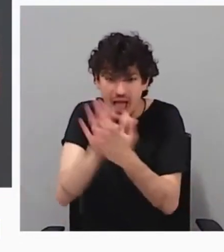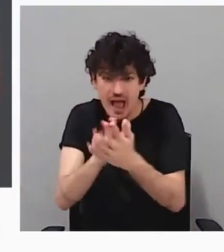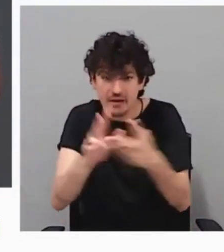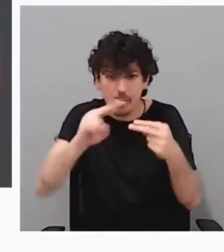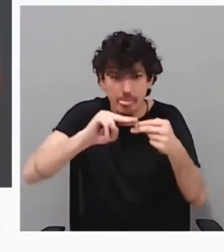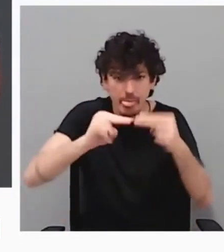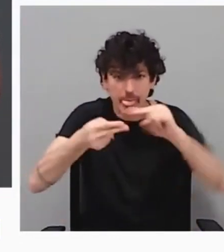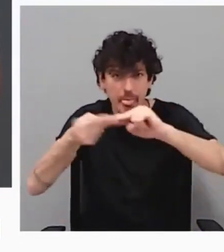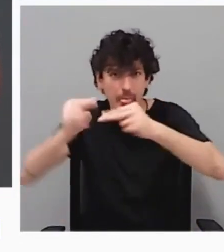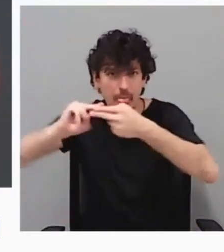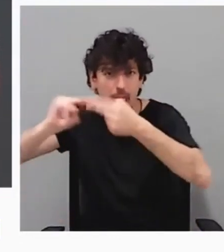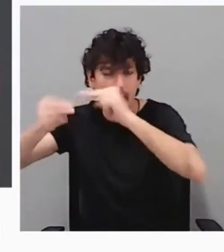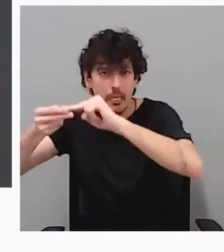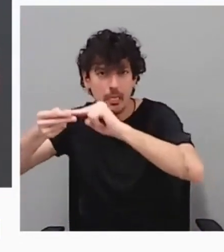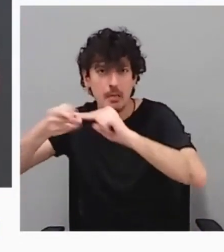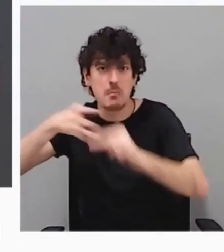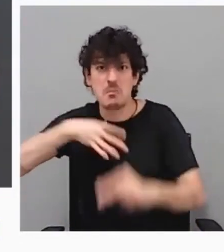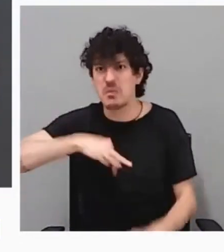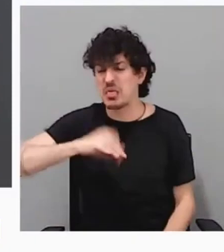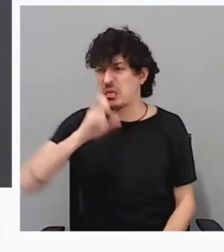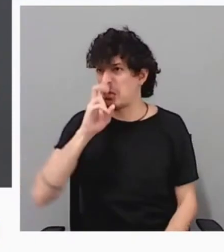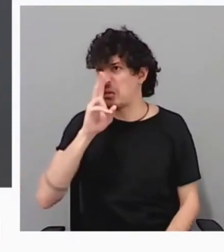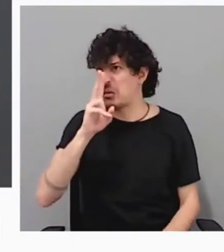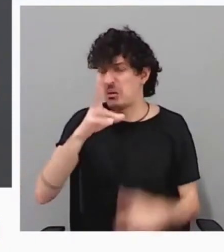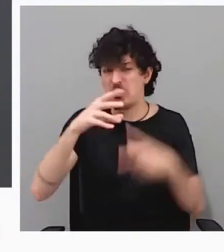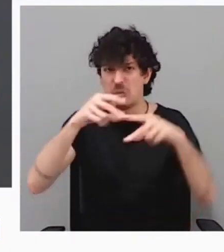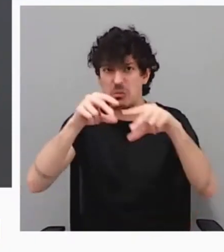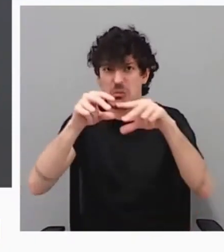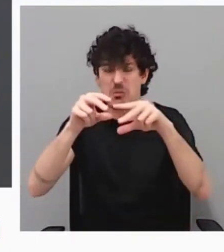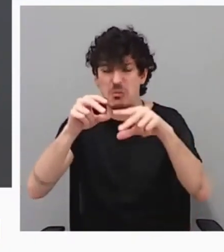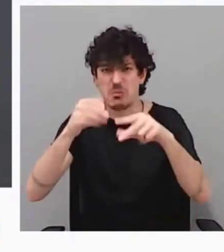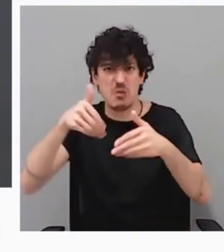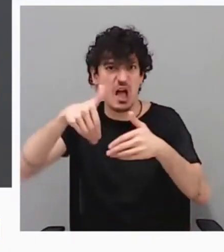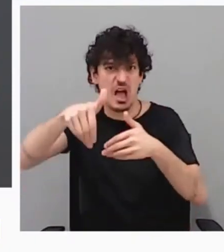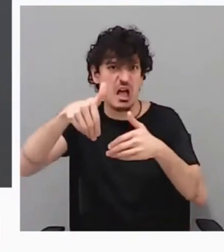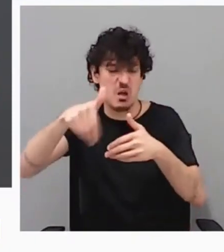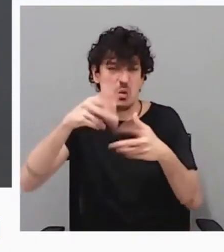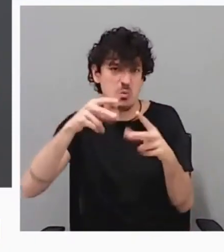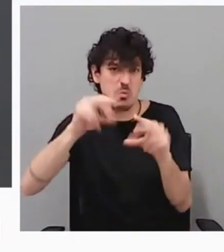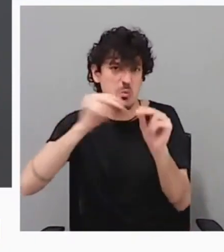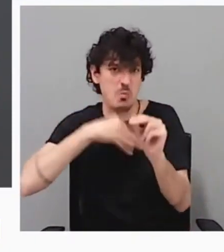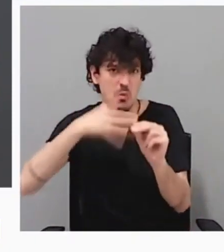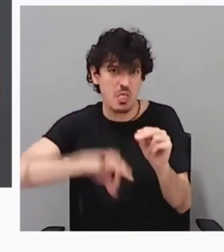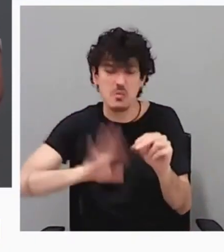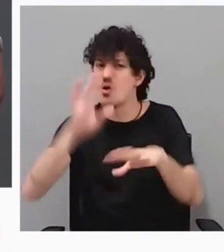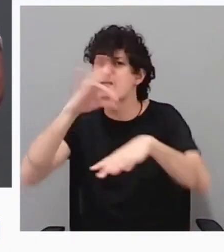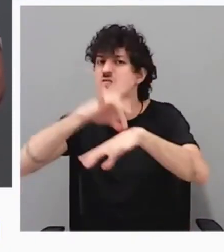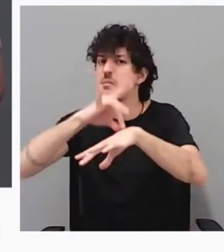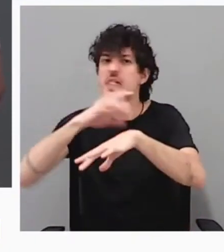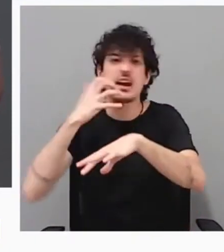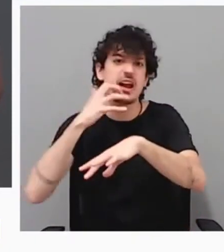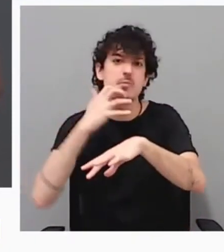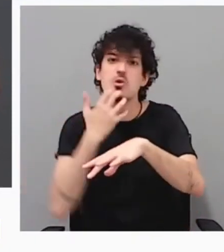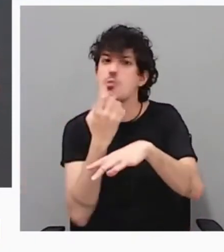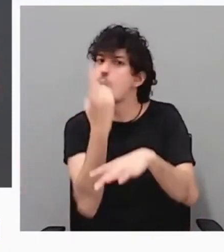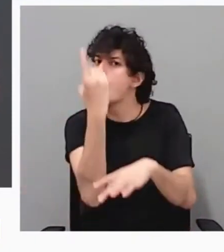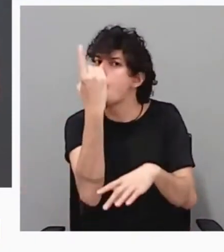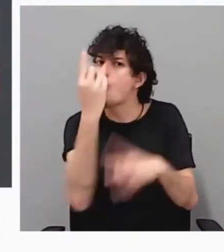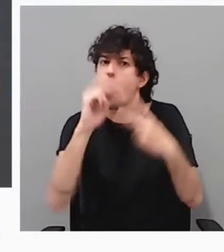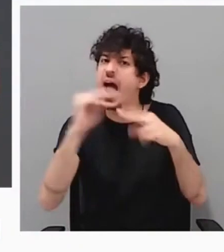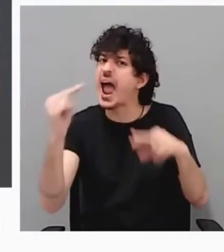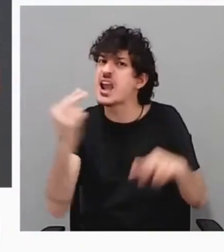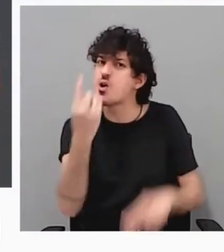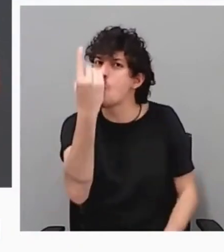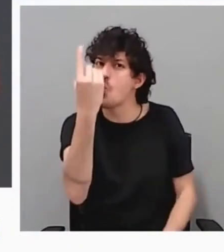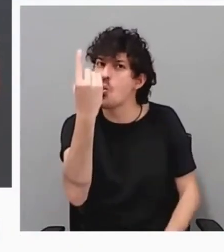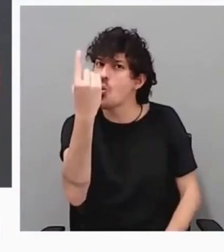Pero solo las enfermedades muy raras que solo dependen de un gen. Eso es muy,